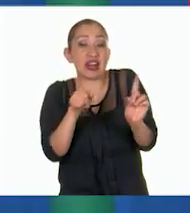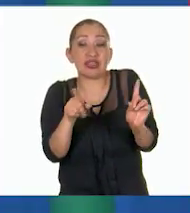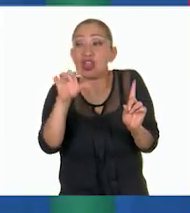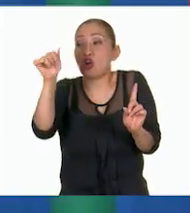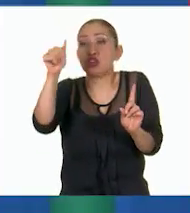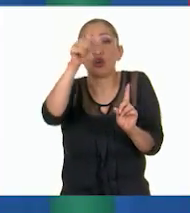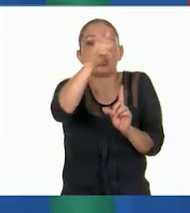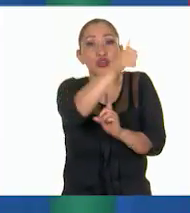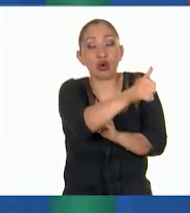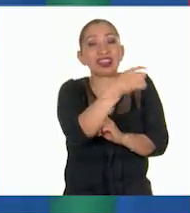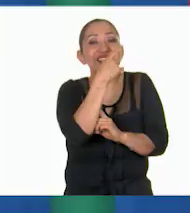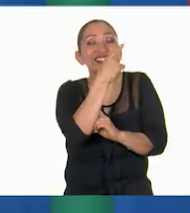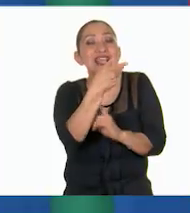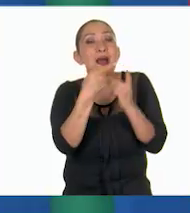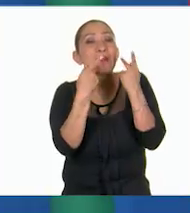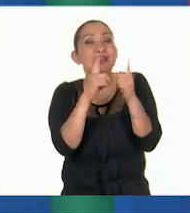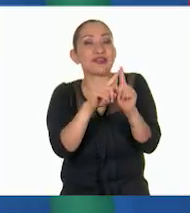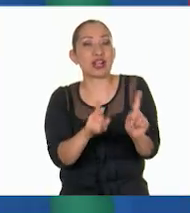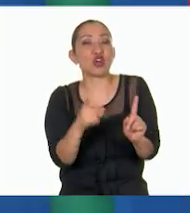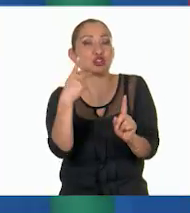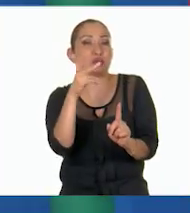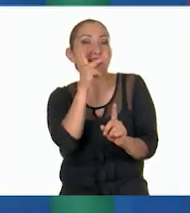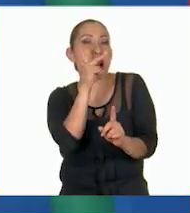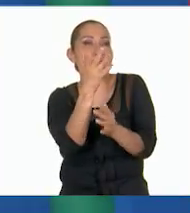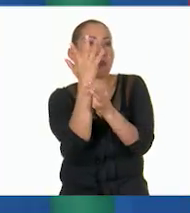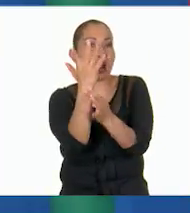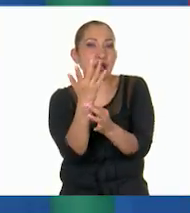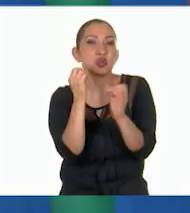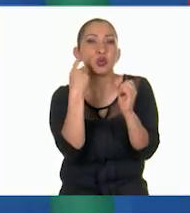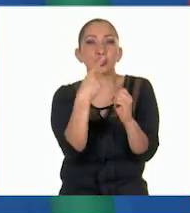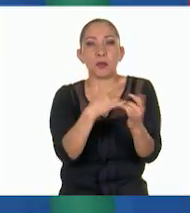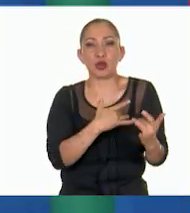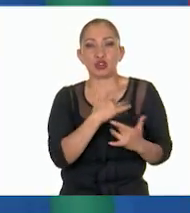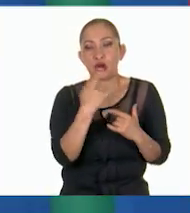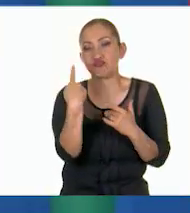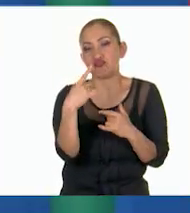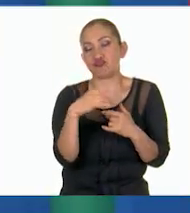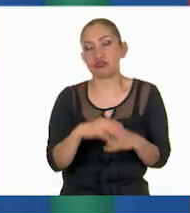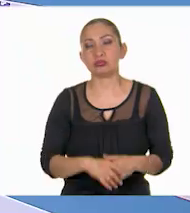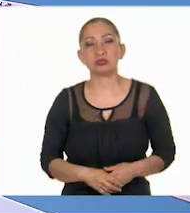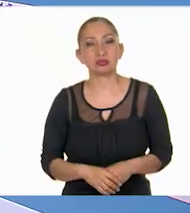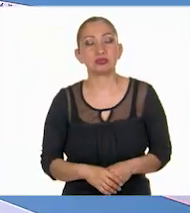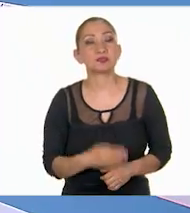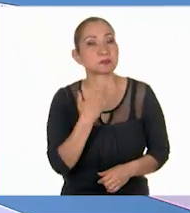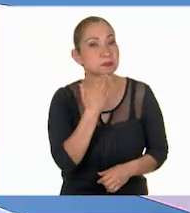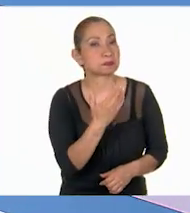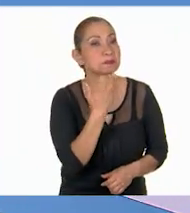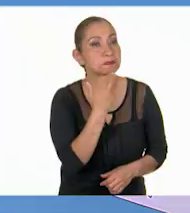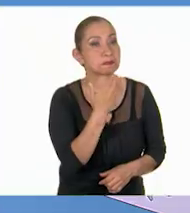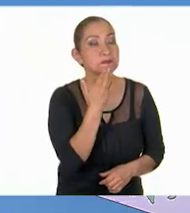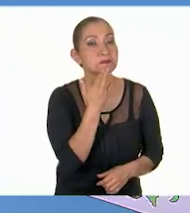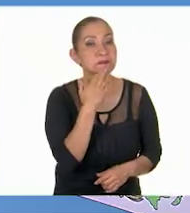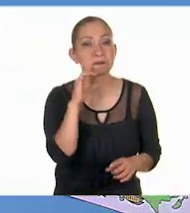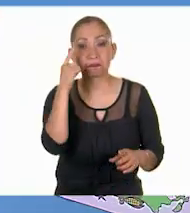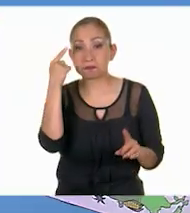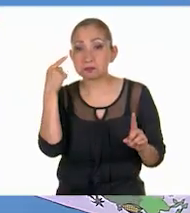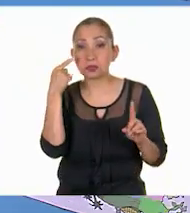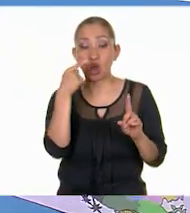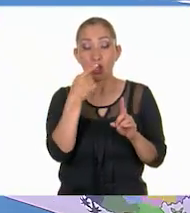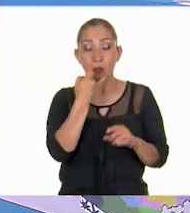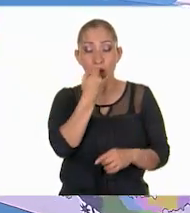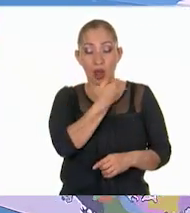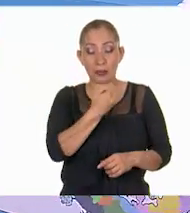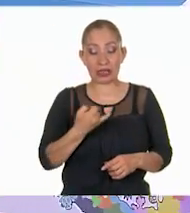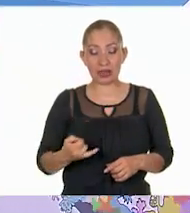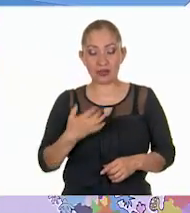y las dice de maneras diferentes, con sus propias palabras y emociones también. Muy bien, María. La objetividad en